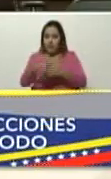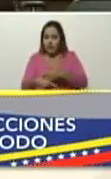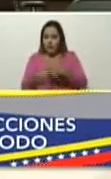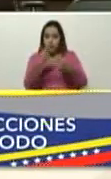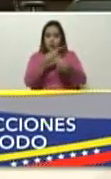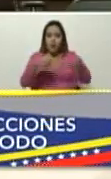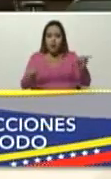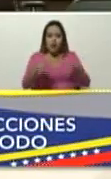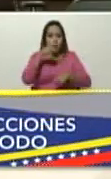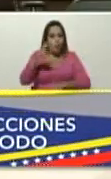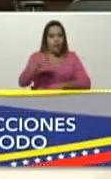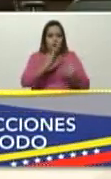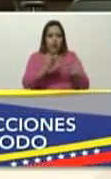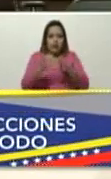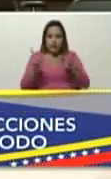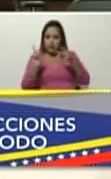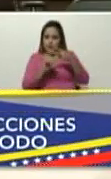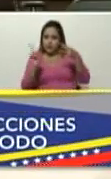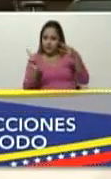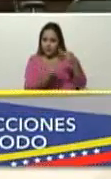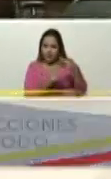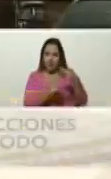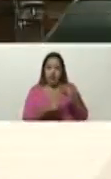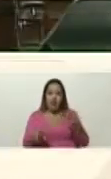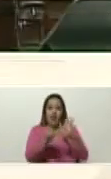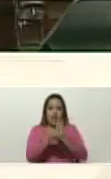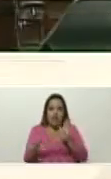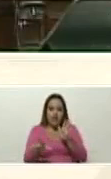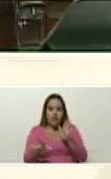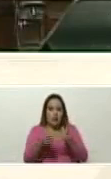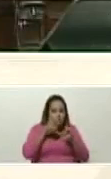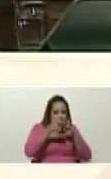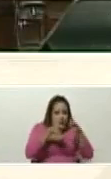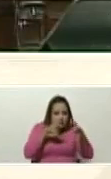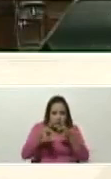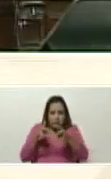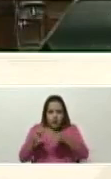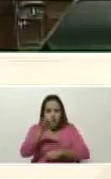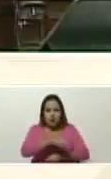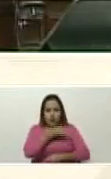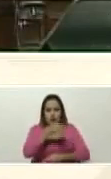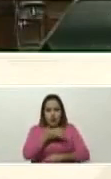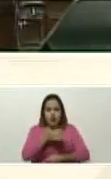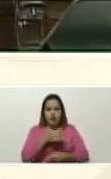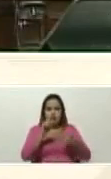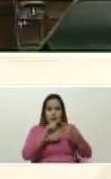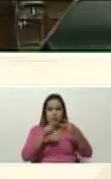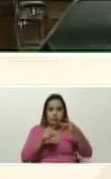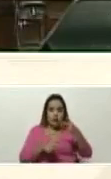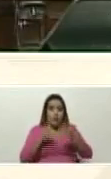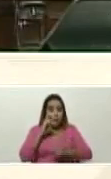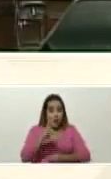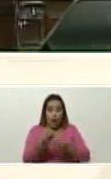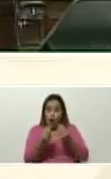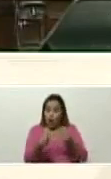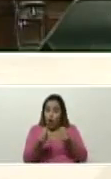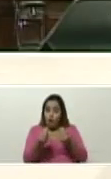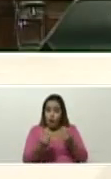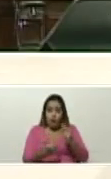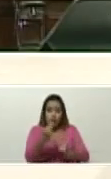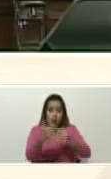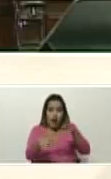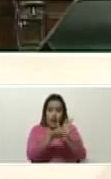pública y popular. La ley orgánica de Contraloría Social. Miren, miren cómo hemos construido, ¿vale?